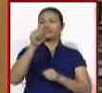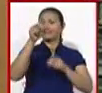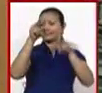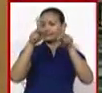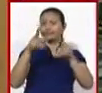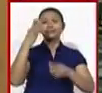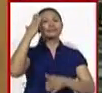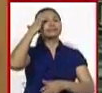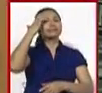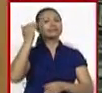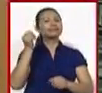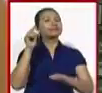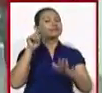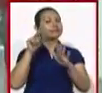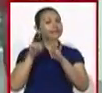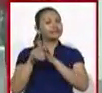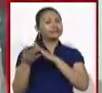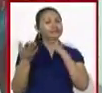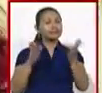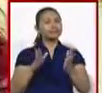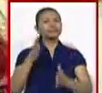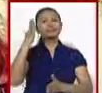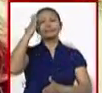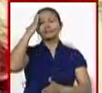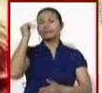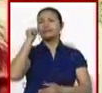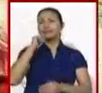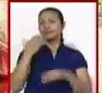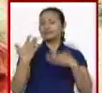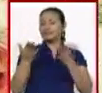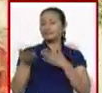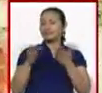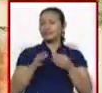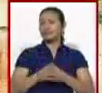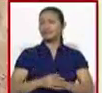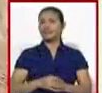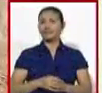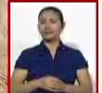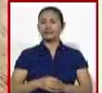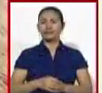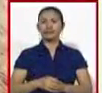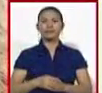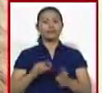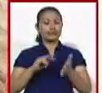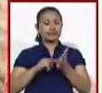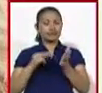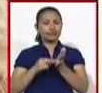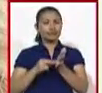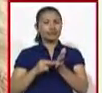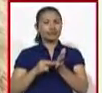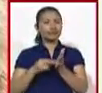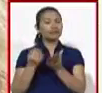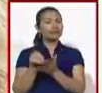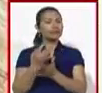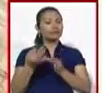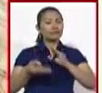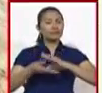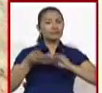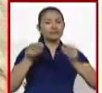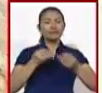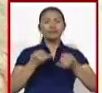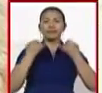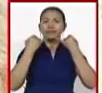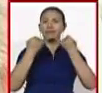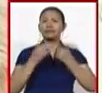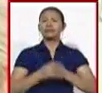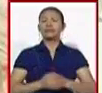el presunto delito de homicidio, toda vez que ya la víctima ha fallecido, ¿no? Entonces, se ha señalado una nueva fecha de audiencia para